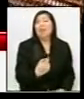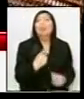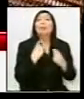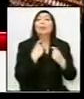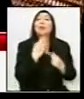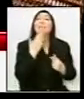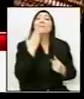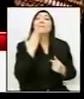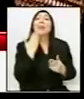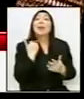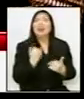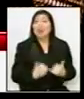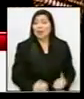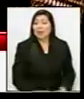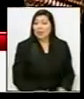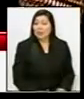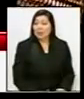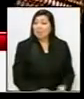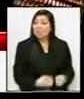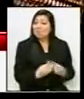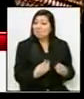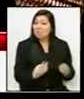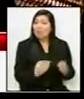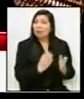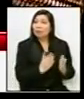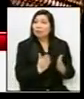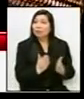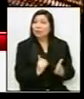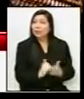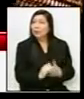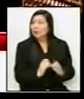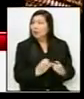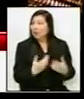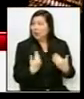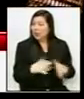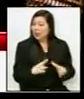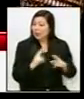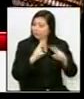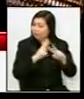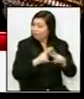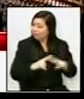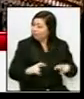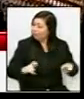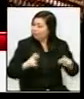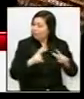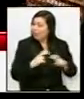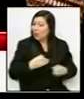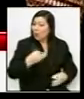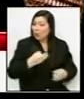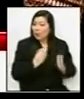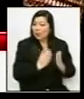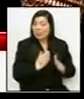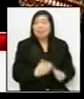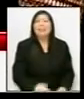blancos, eso va a ser materia de determinar en el curso ya de la investigación que haga la justicia ordinaria,